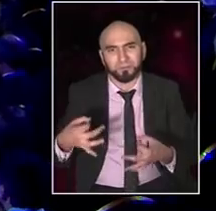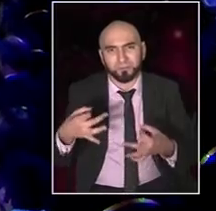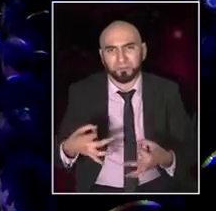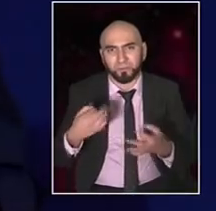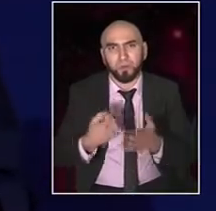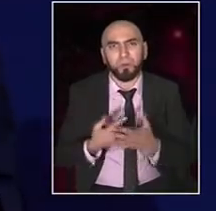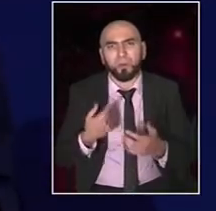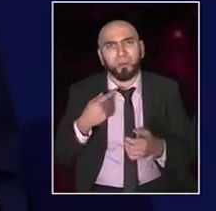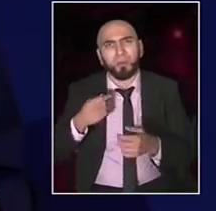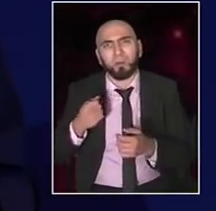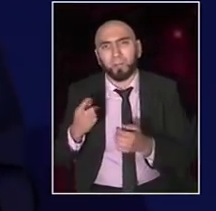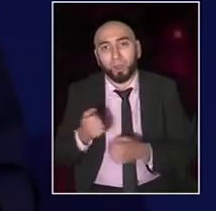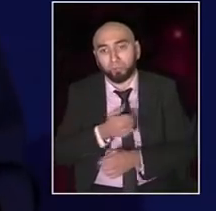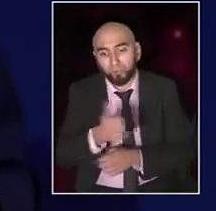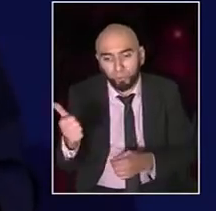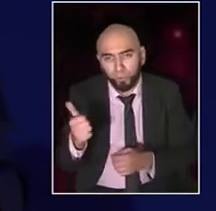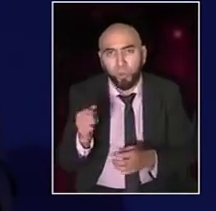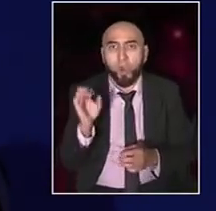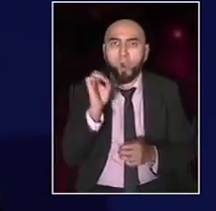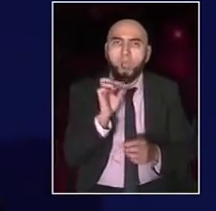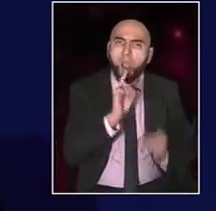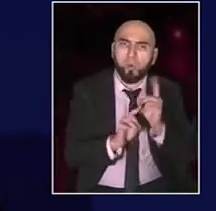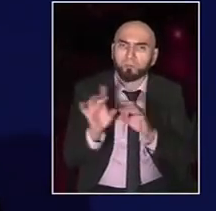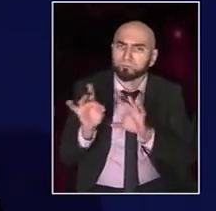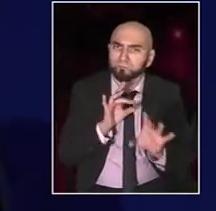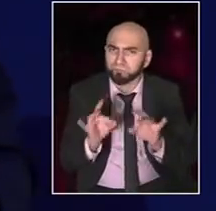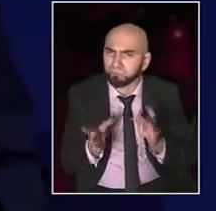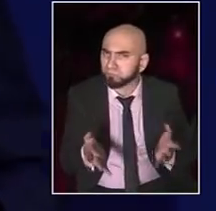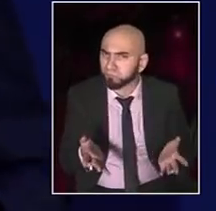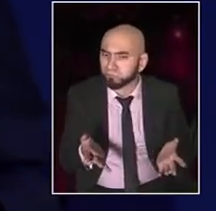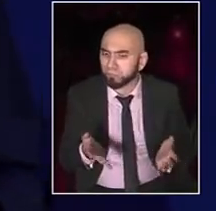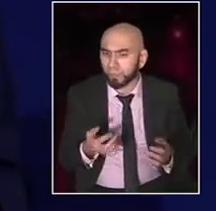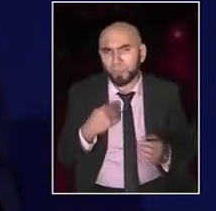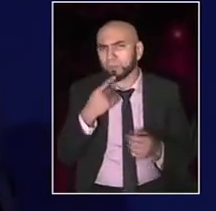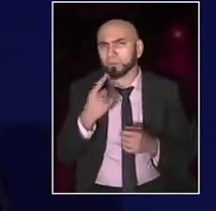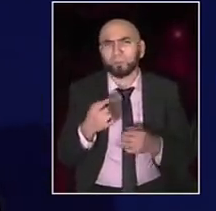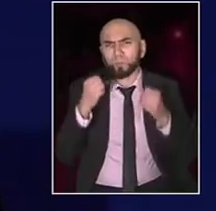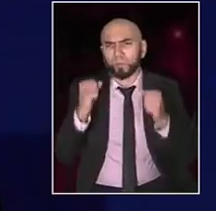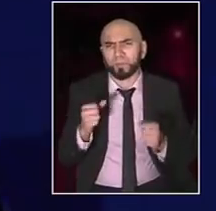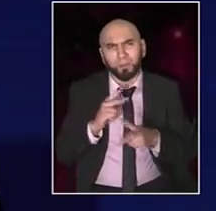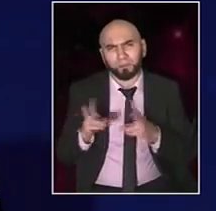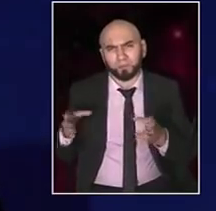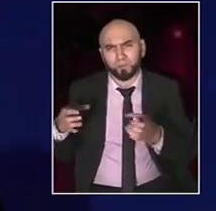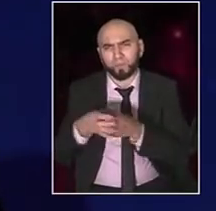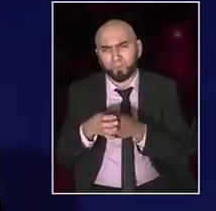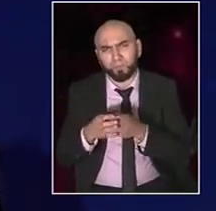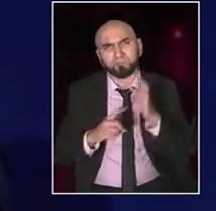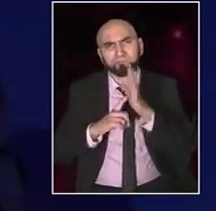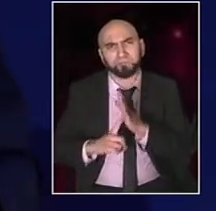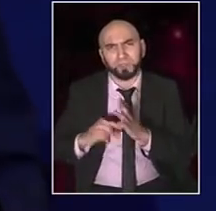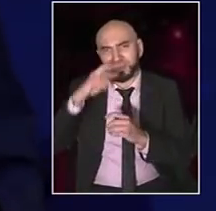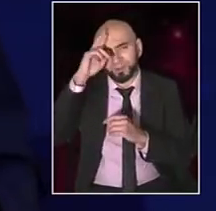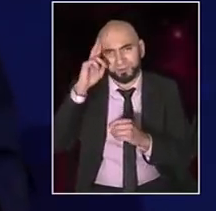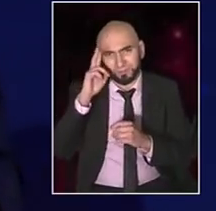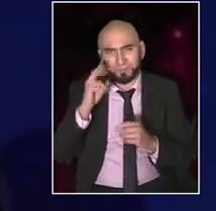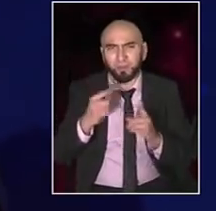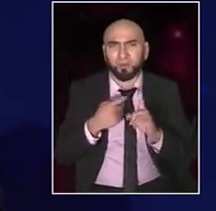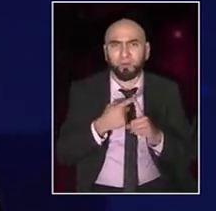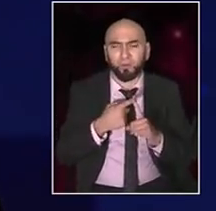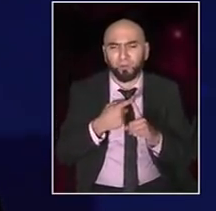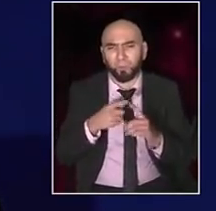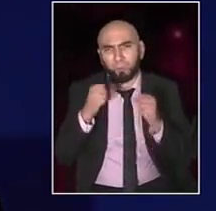o va a ser para alguno? ¿Se pueden constituir aquí castas raciales? ¿Puede que empiece a diferenciarse o una